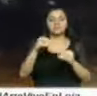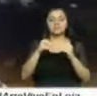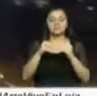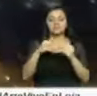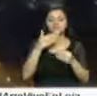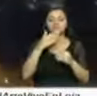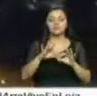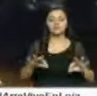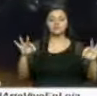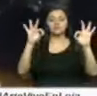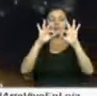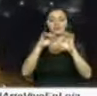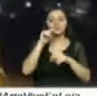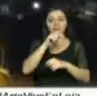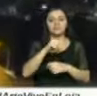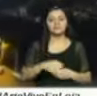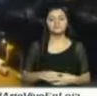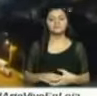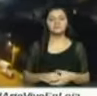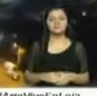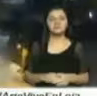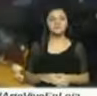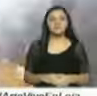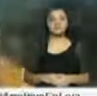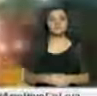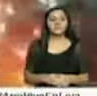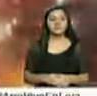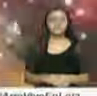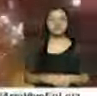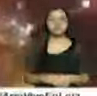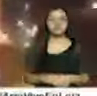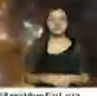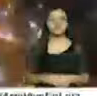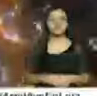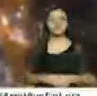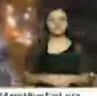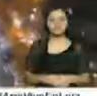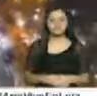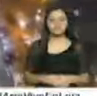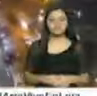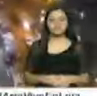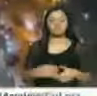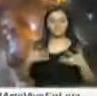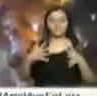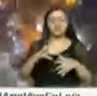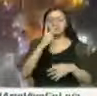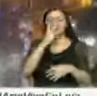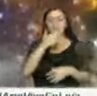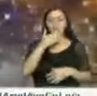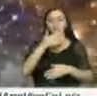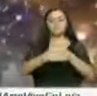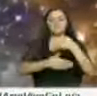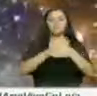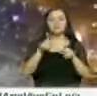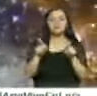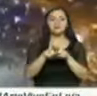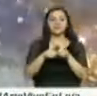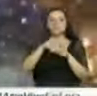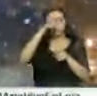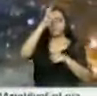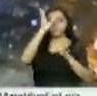importantísimo evento, quien se agradeció que ya no solo están las actividades